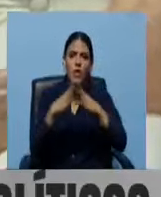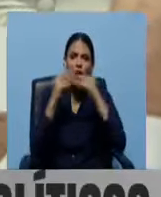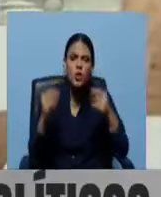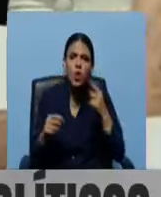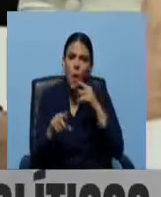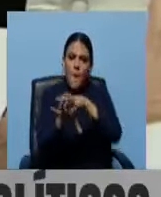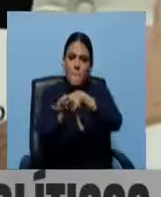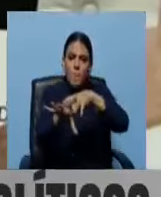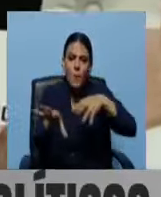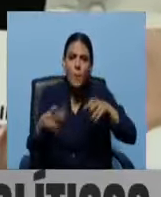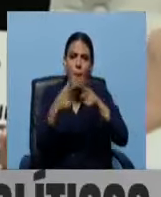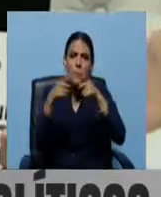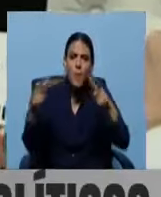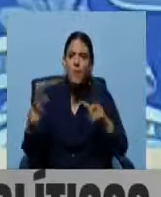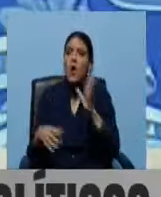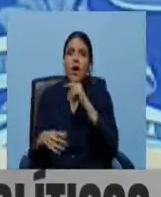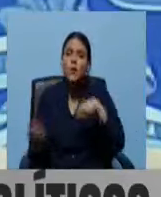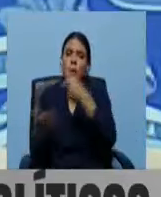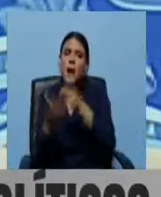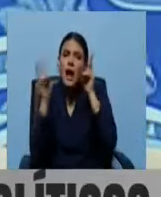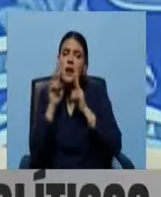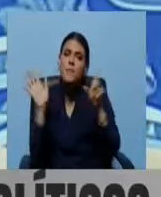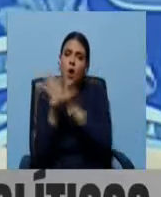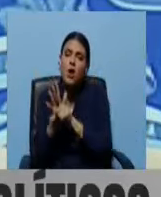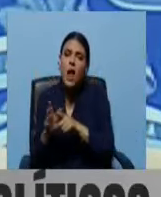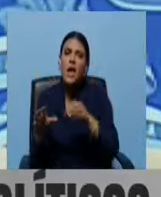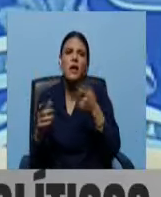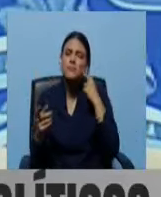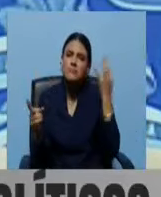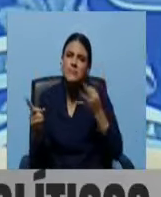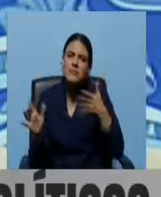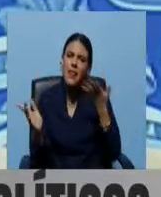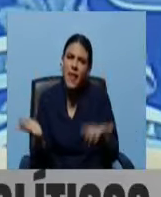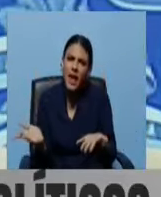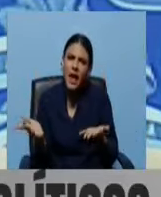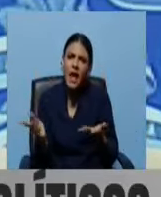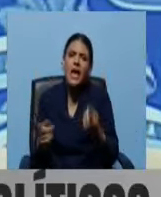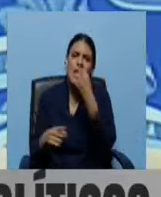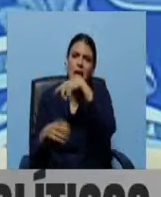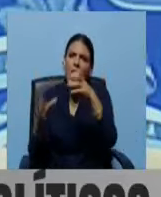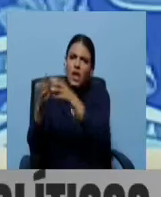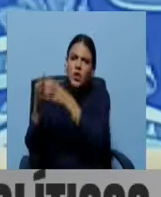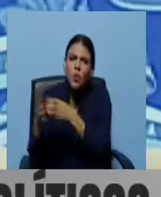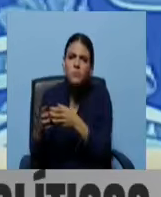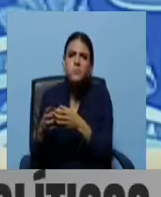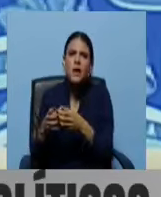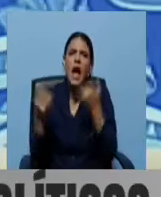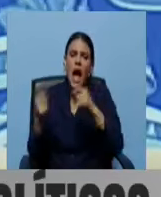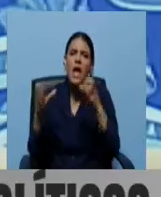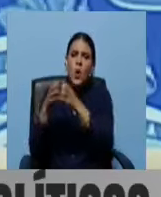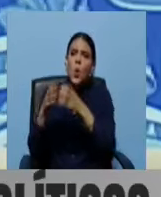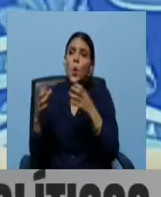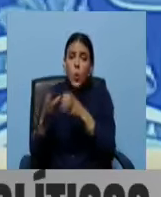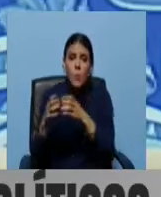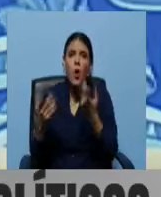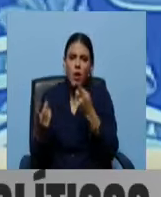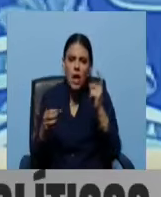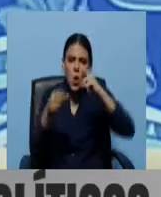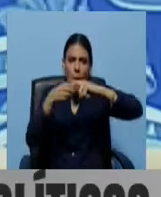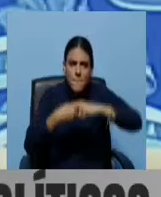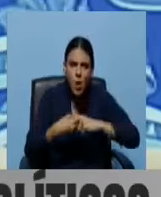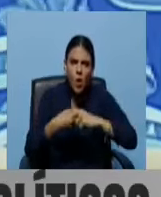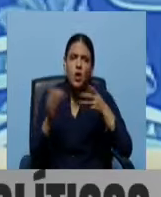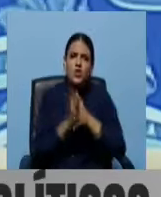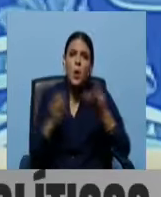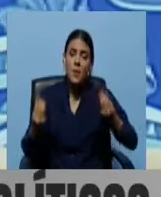mayor impunidad desde el punto de vista de que, por una parte, hay un sector que se incorpora